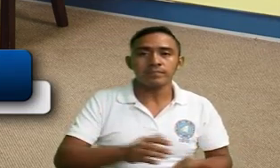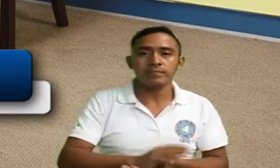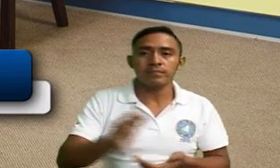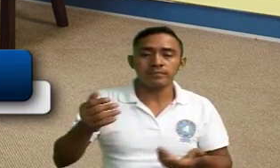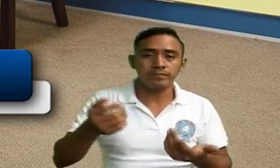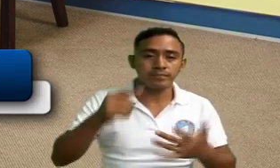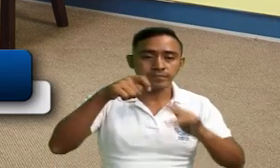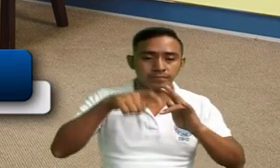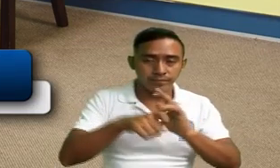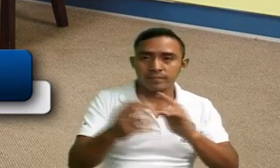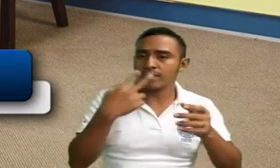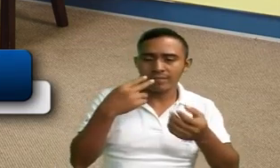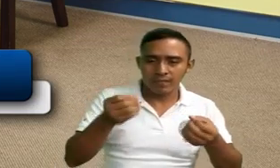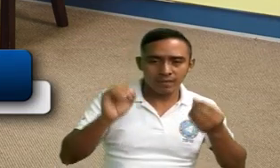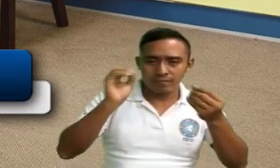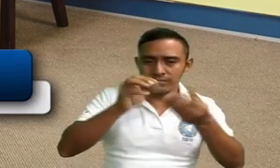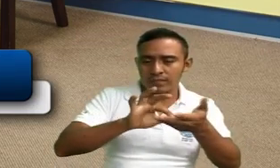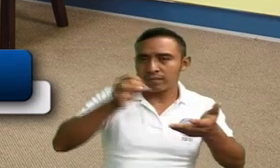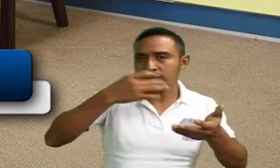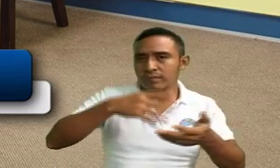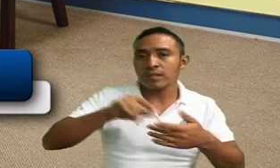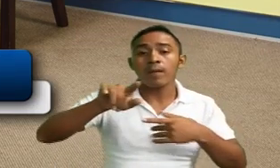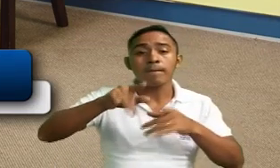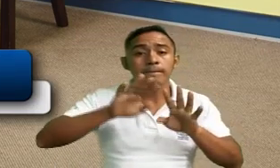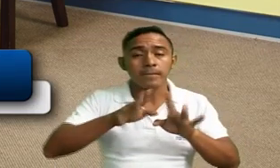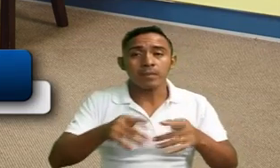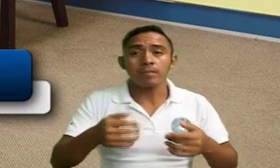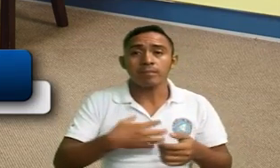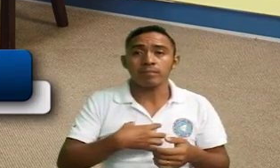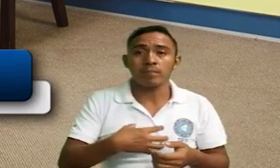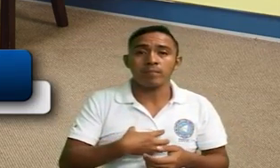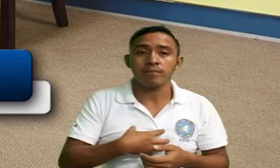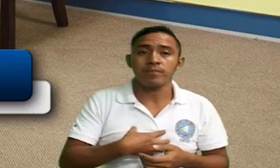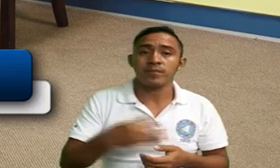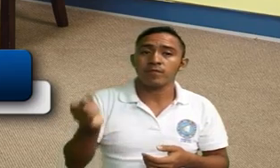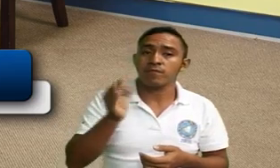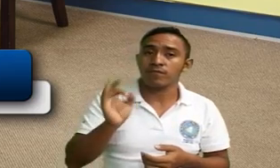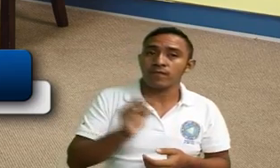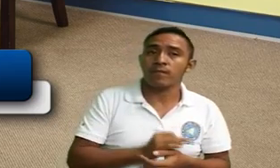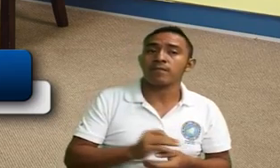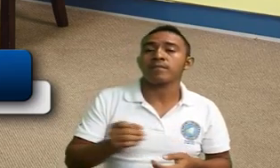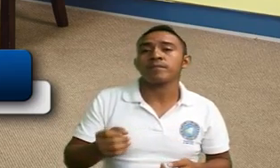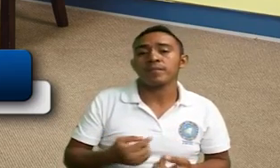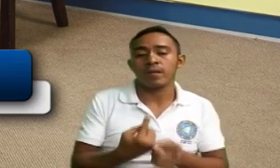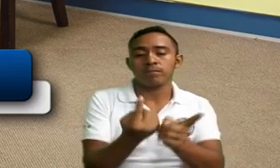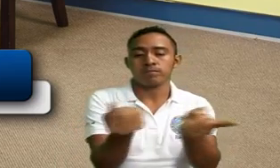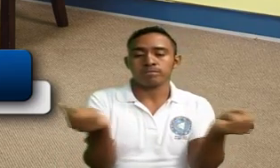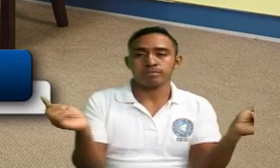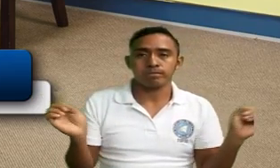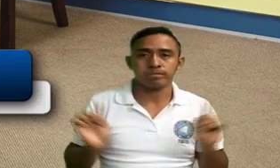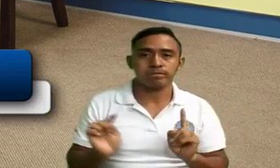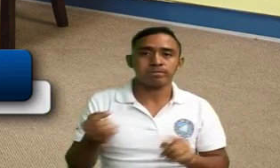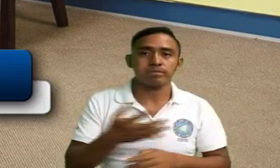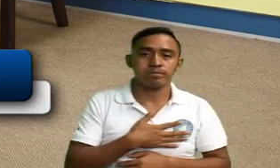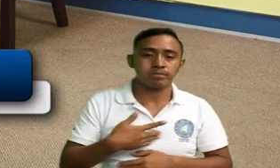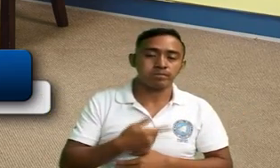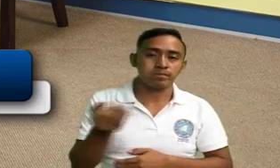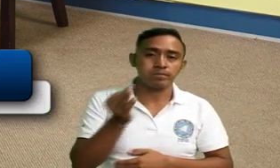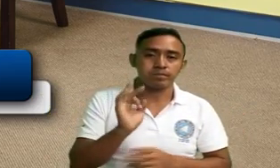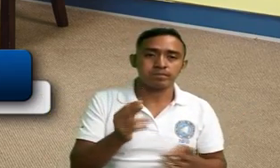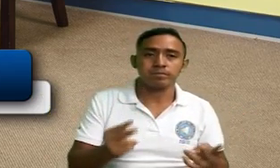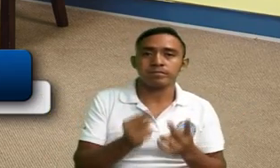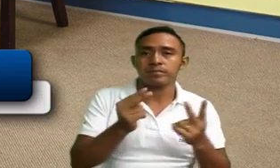conductual no farmacológica es precisamente que la paciente mejore su entorno y mejore su estilo de vida, así